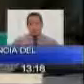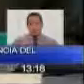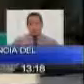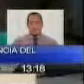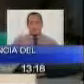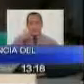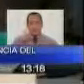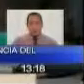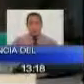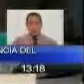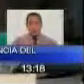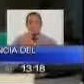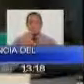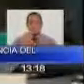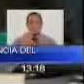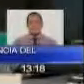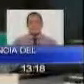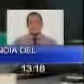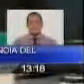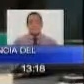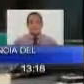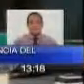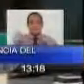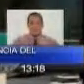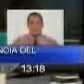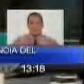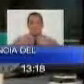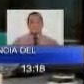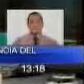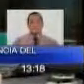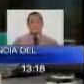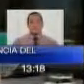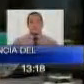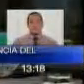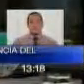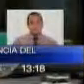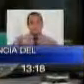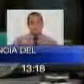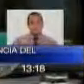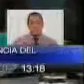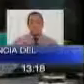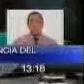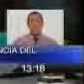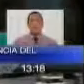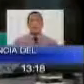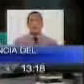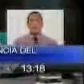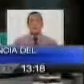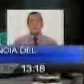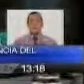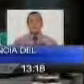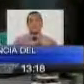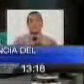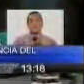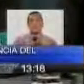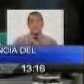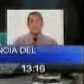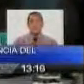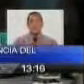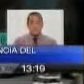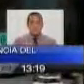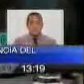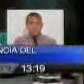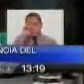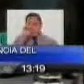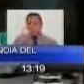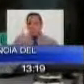peritajes y el objetivo, que era minimizar cualquier responsabilidad internacional